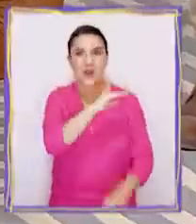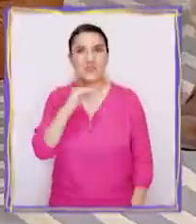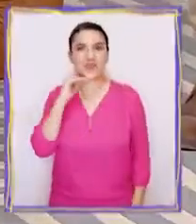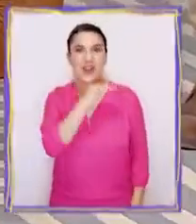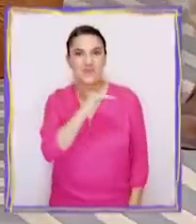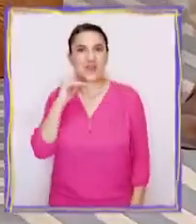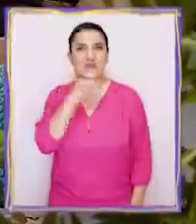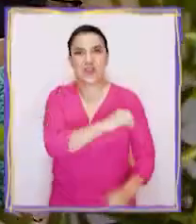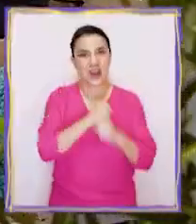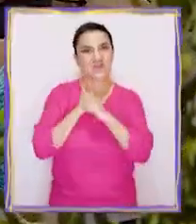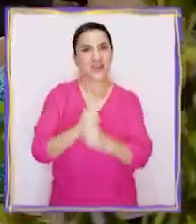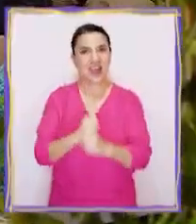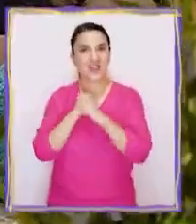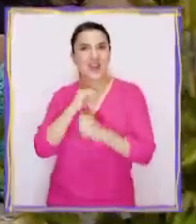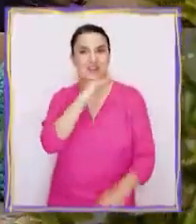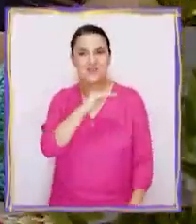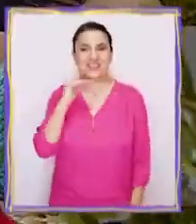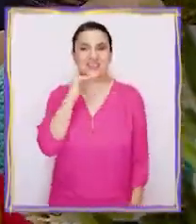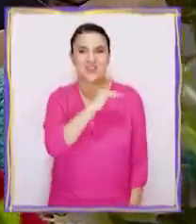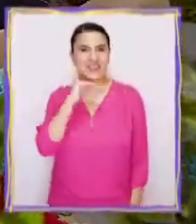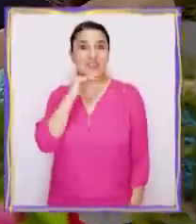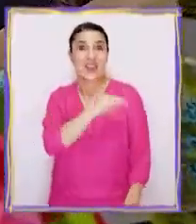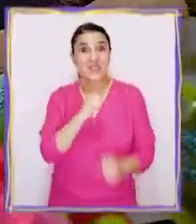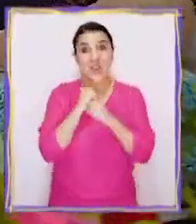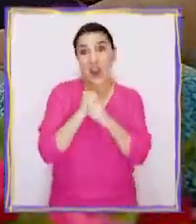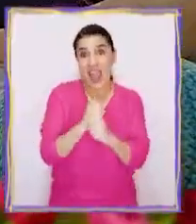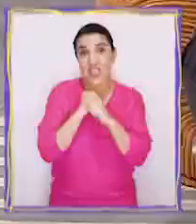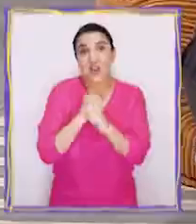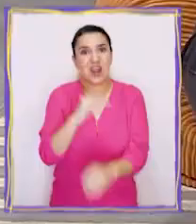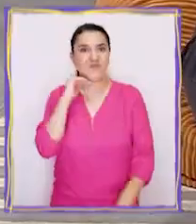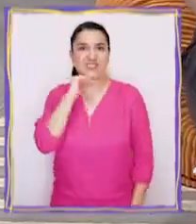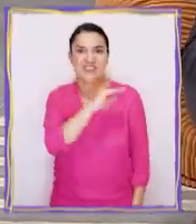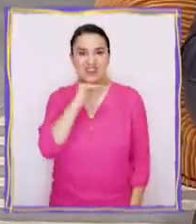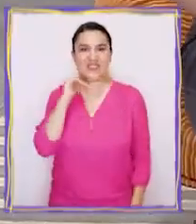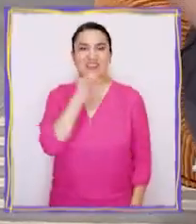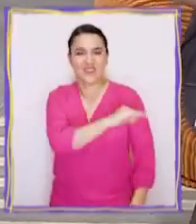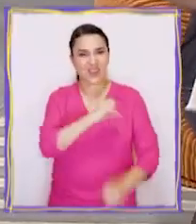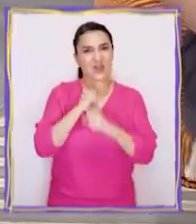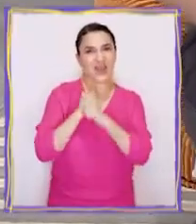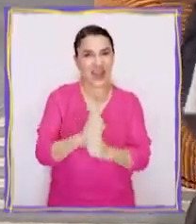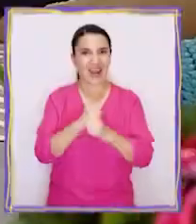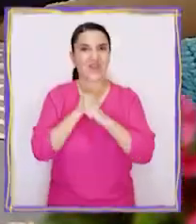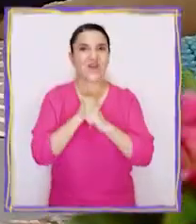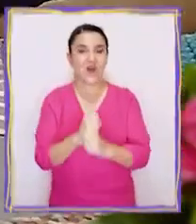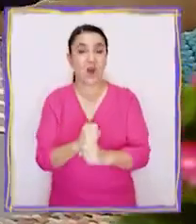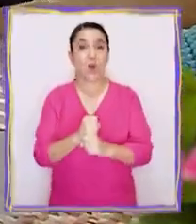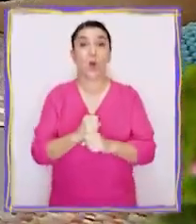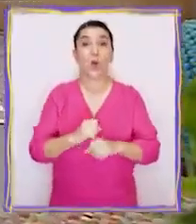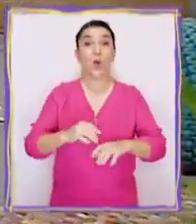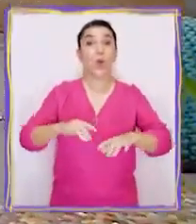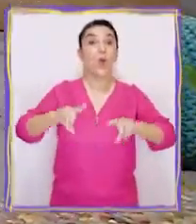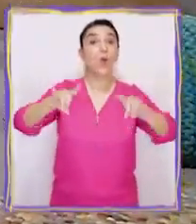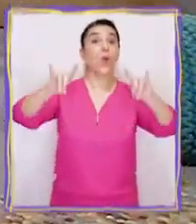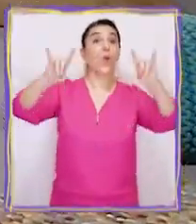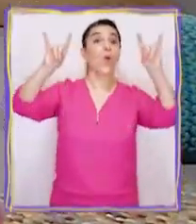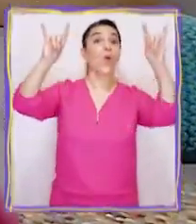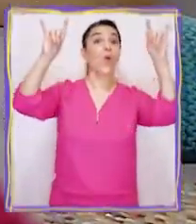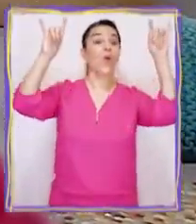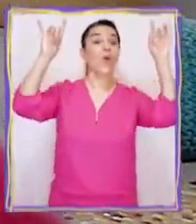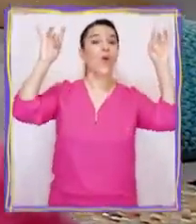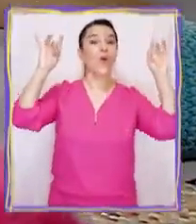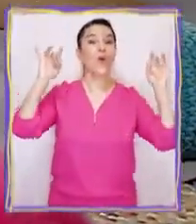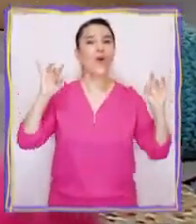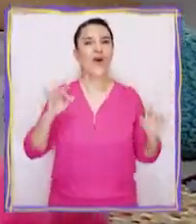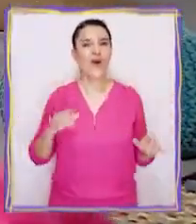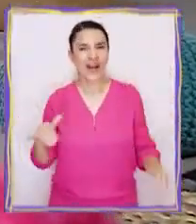rapidito, rapidito, rayo, rapidito, rapidito, rapidito, rayo, rapidito, rapidito, rapidito, rayo, rapidito, rapidito, rapidito, rayo.